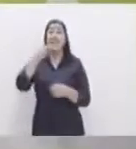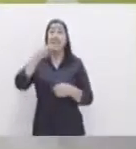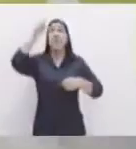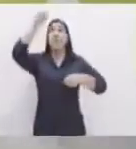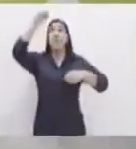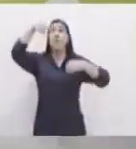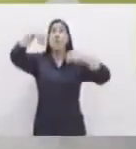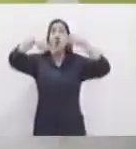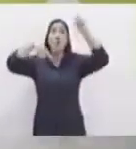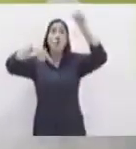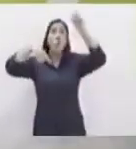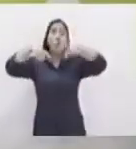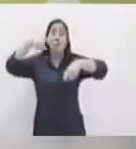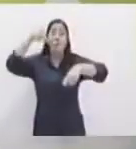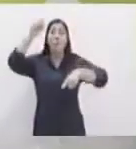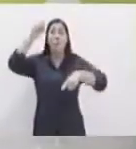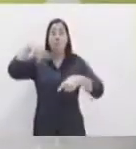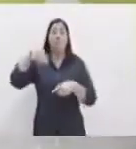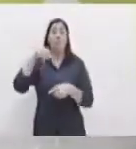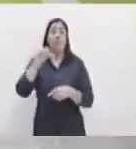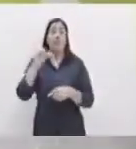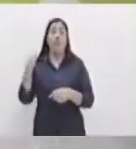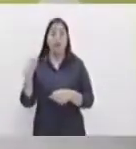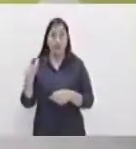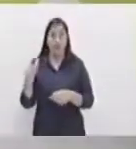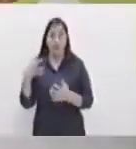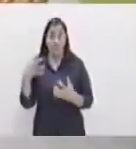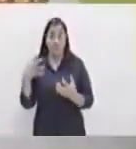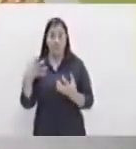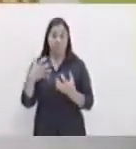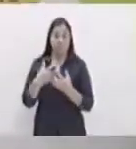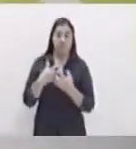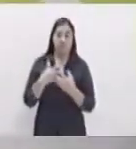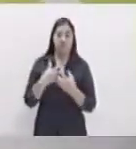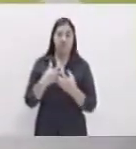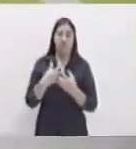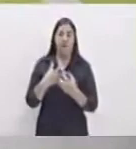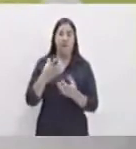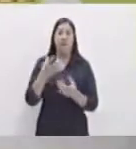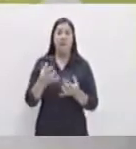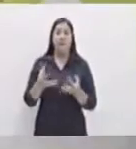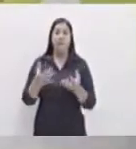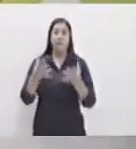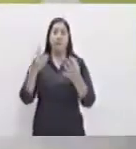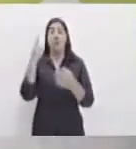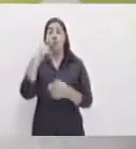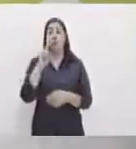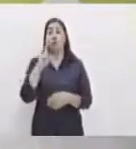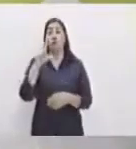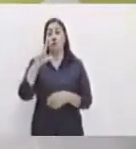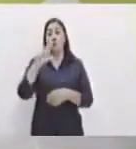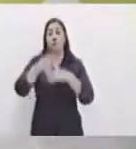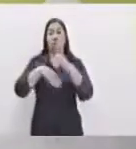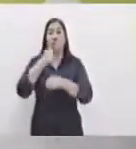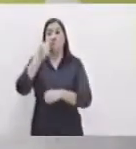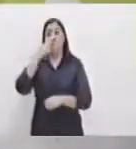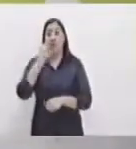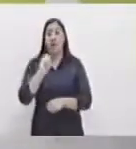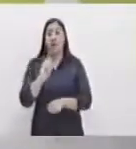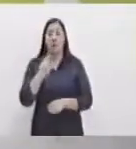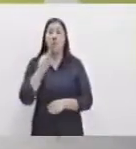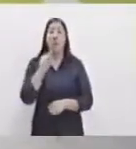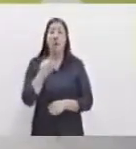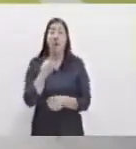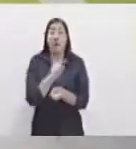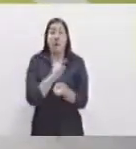agua entran en contacto con esos vapores que te digo, en este caso de sulfatos, ahí inmediatamente